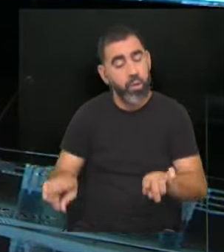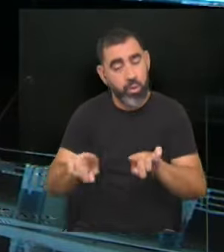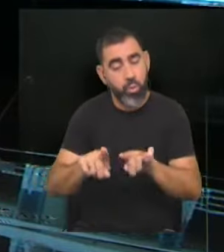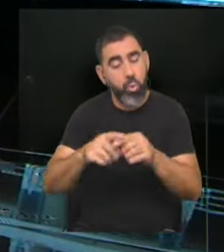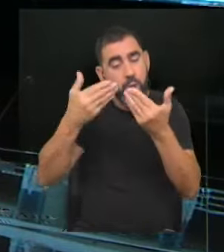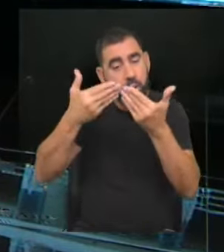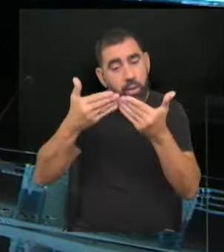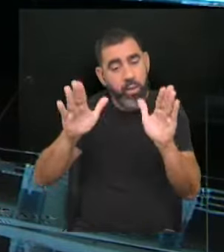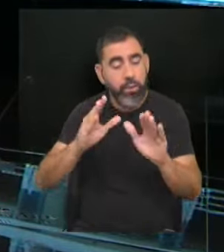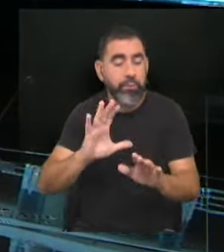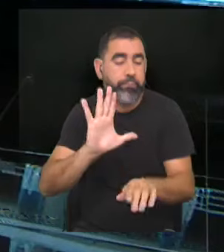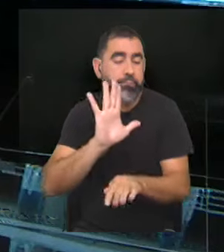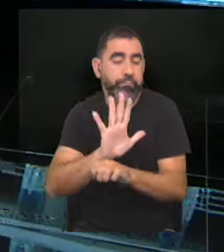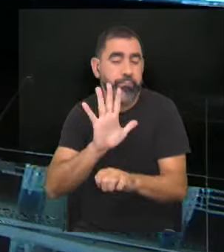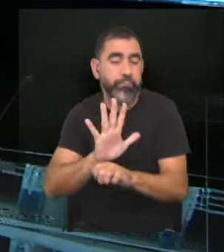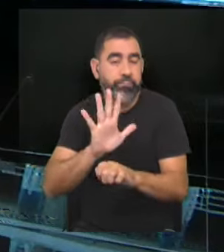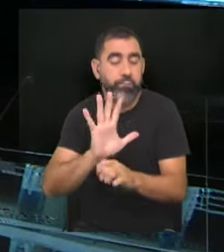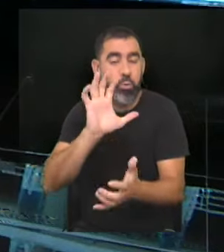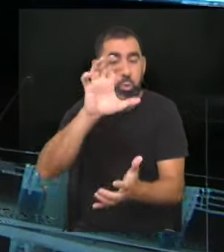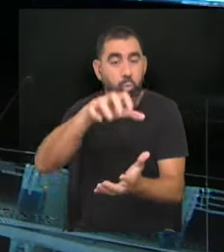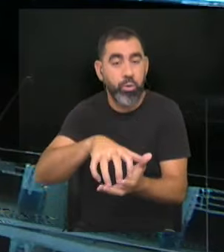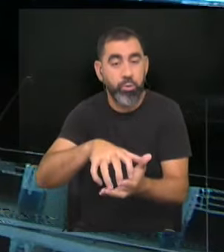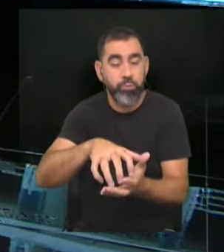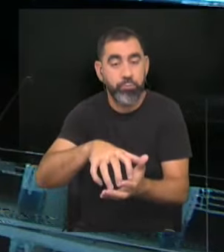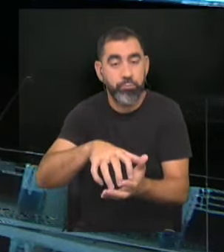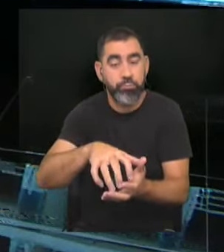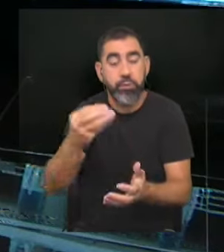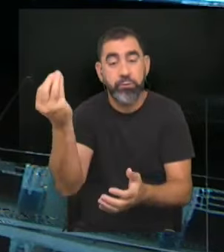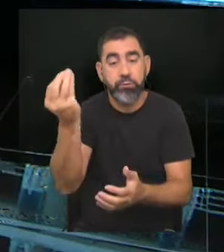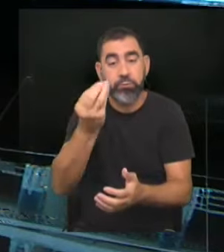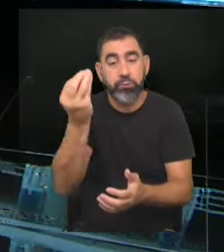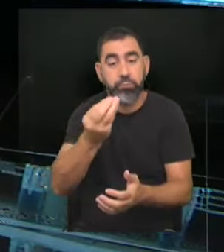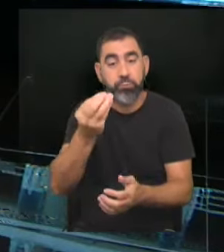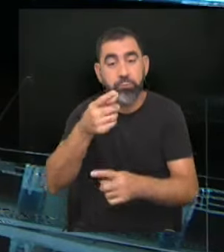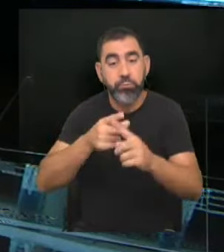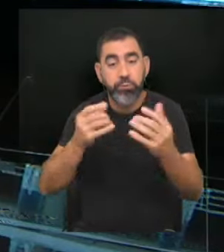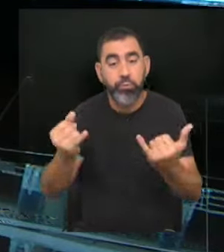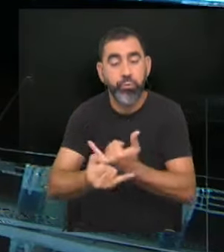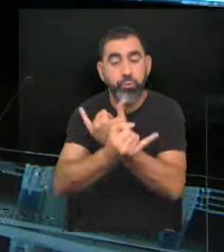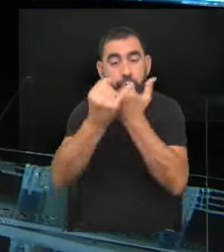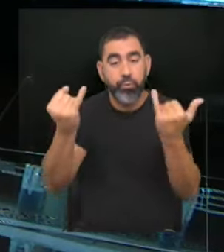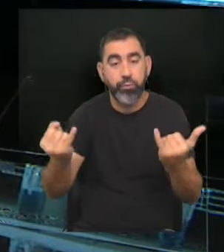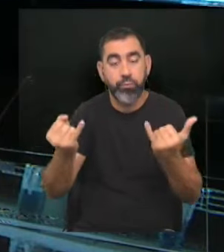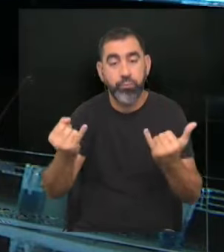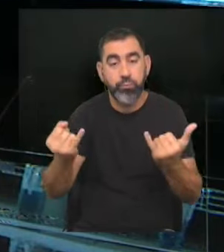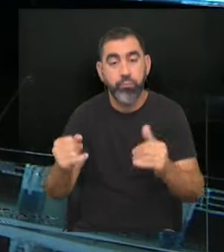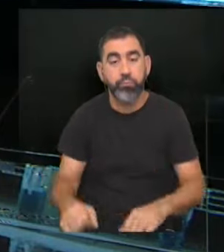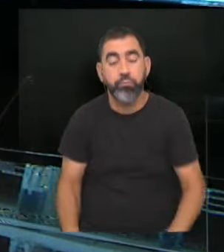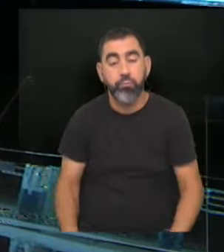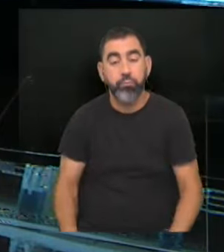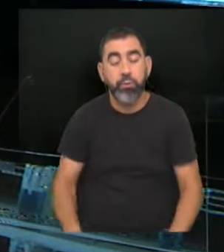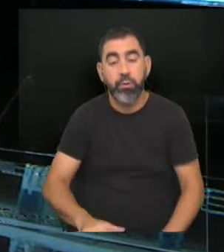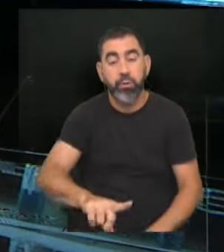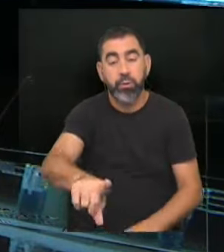inauguración simbólica del sitio de memoria Esto fue el sábado sobre el mediodía eh en lo que es el ex